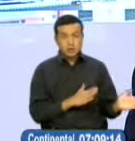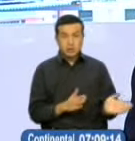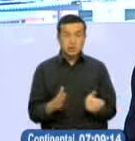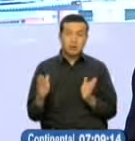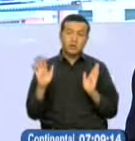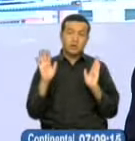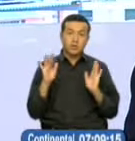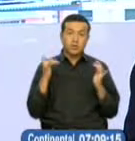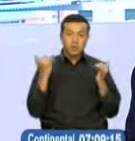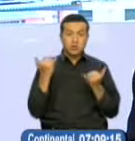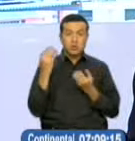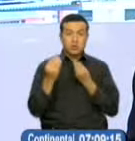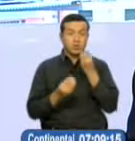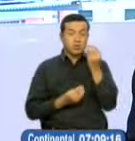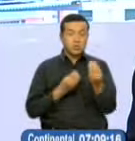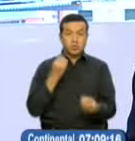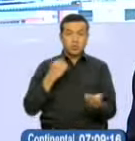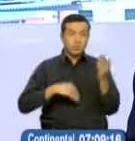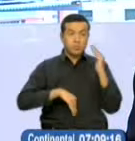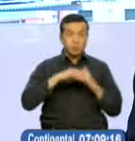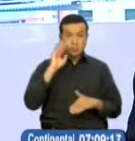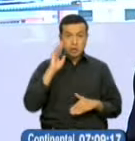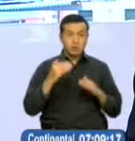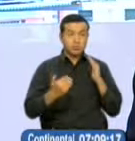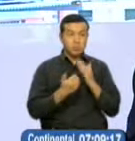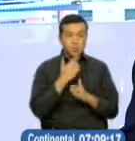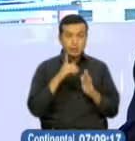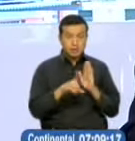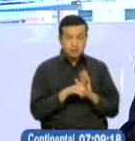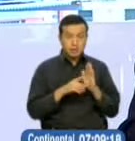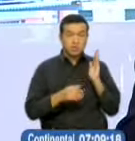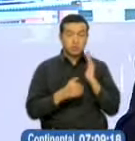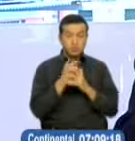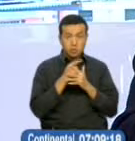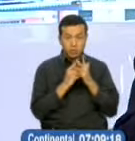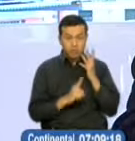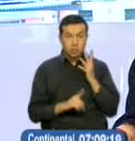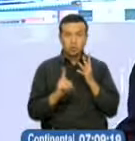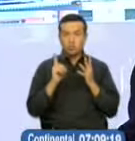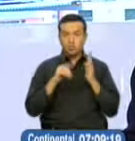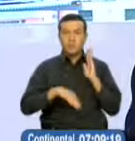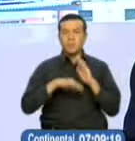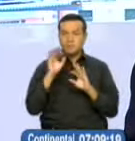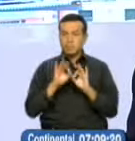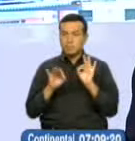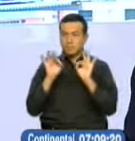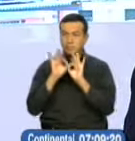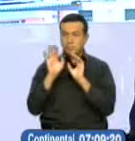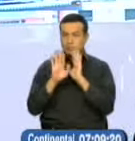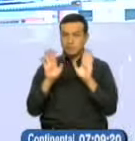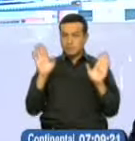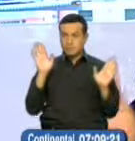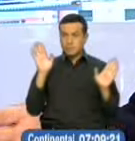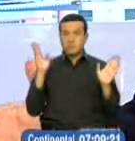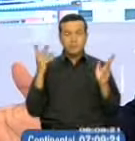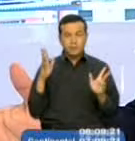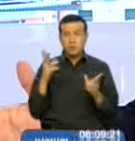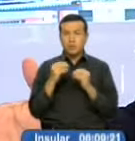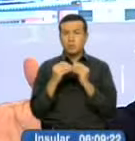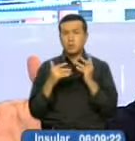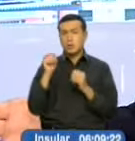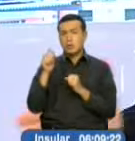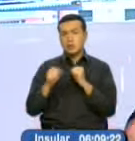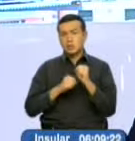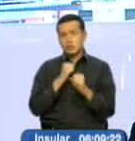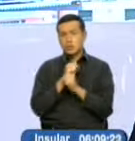bueno, nosotros lo que más que nuevas leyes o más que nuevos incentivos, queremos que los que estén estables. Y claro, hemos pasado por 10 años